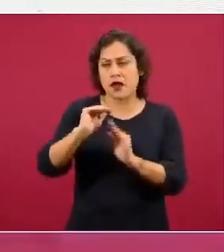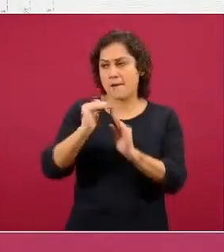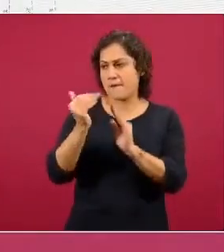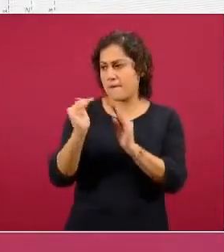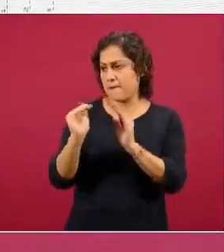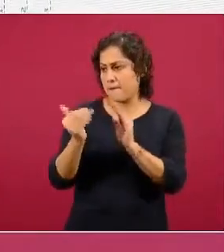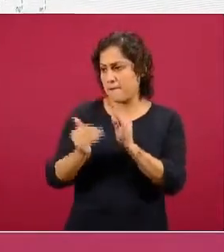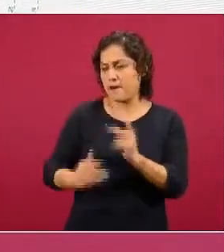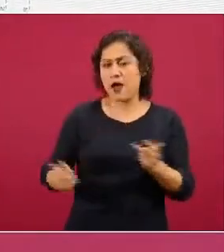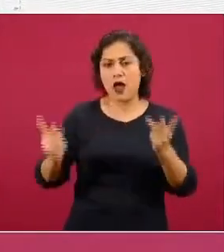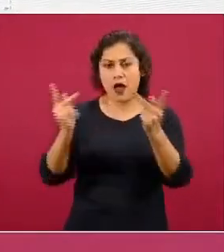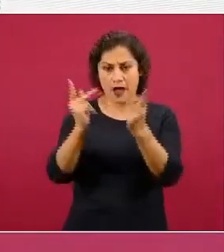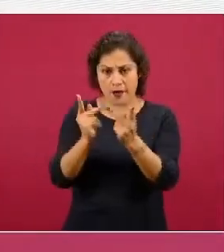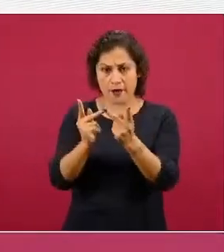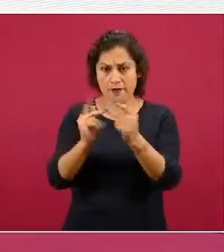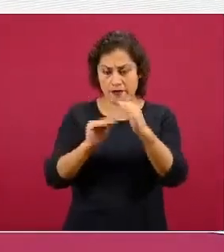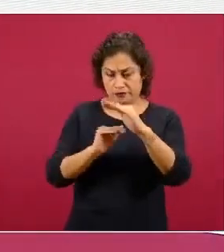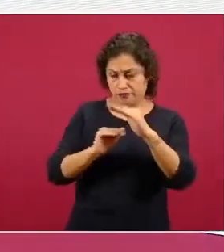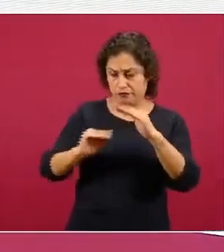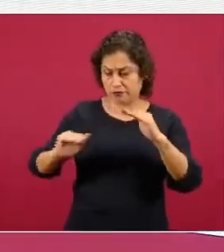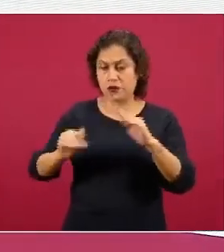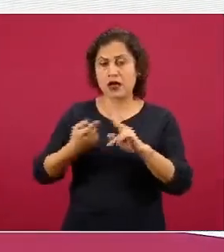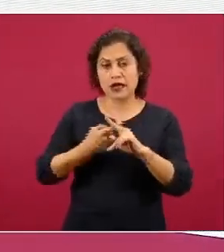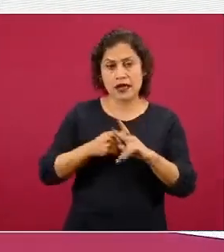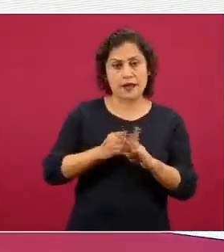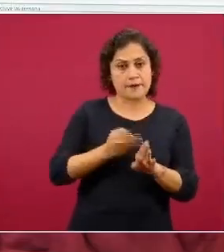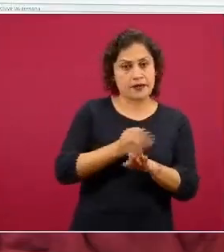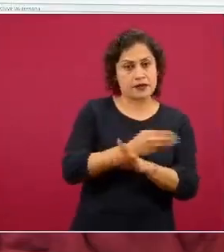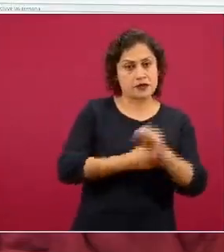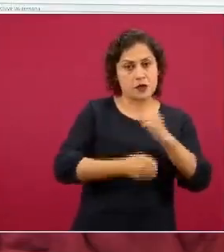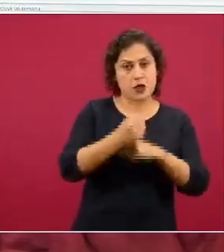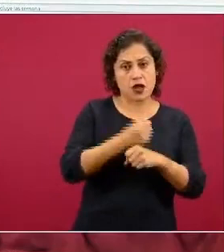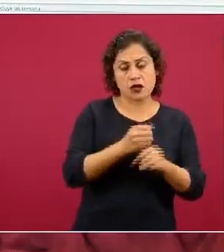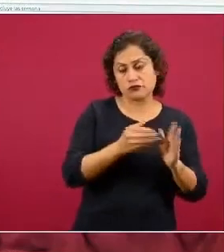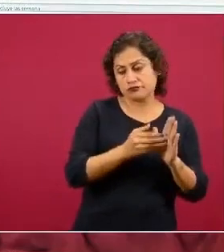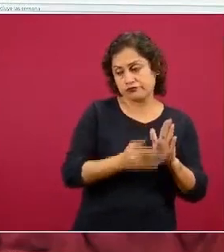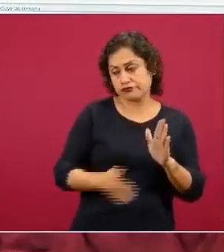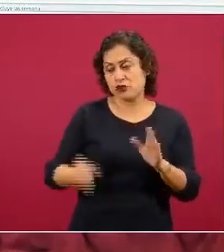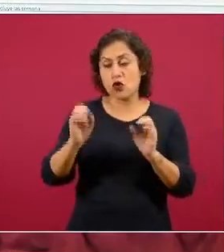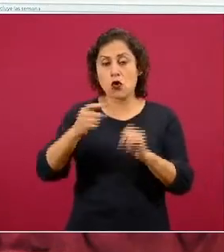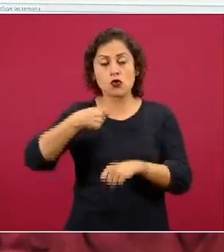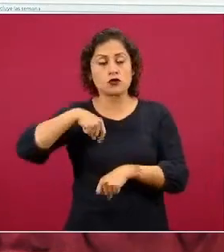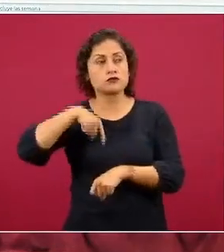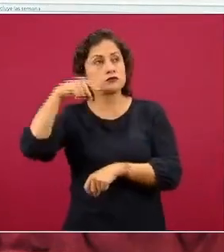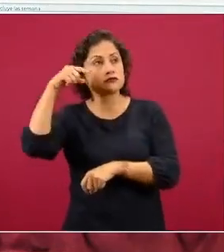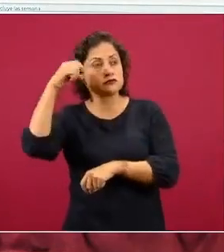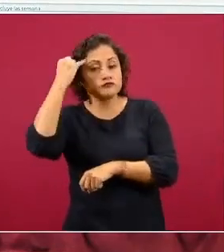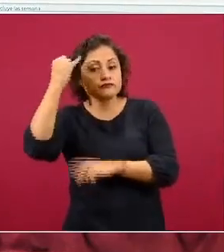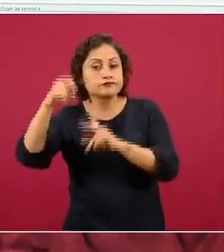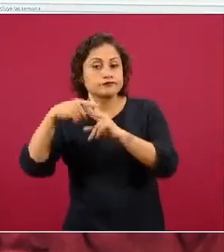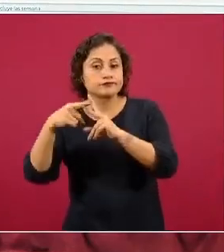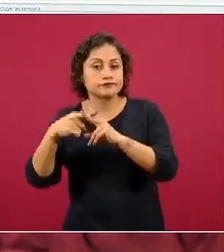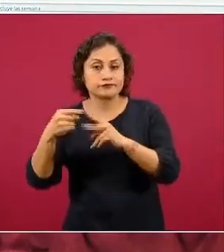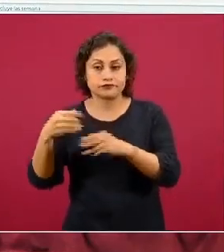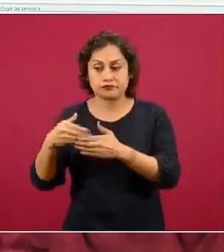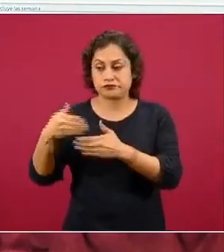muy parecido, ya sea a de donde partió en el año o a lo esperado de los últimos 5 años. La siguiente, por